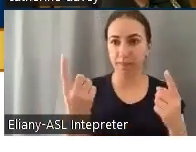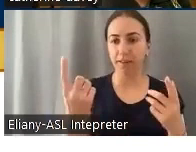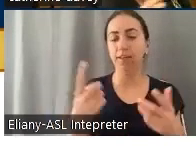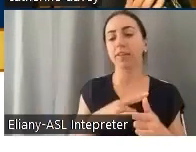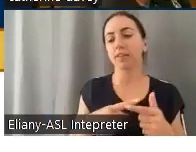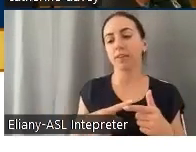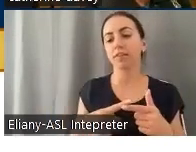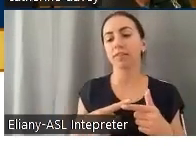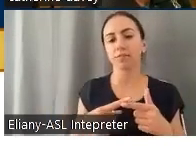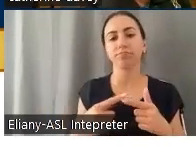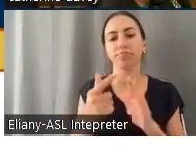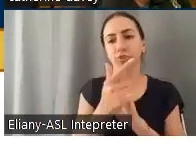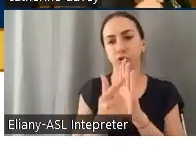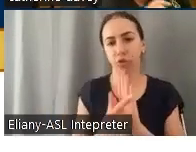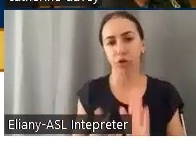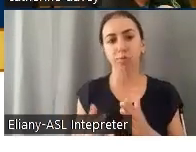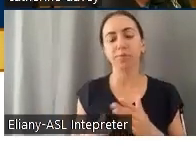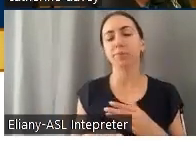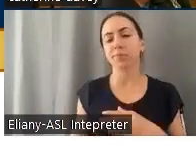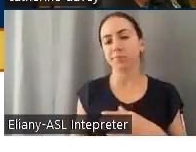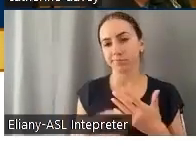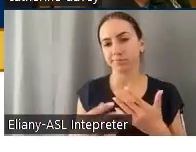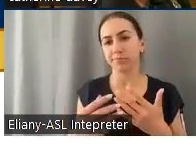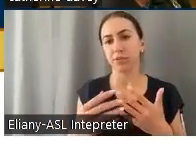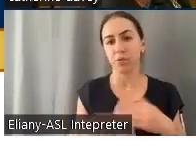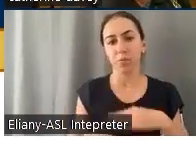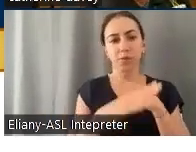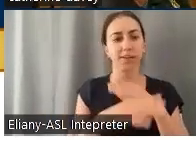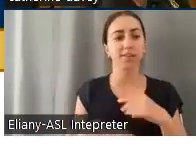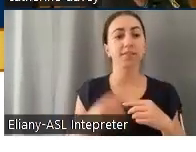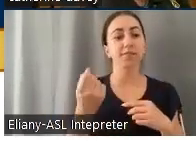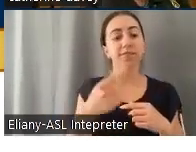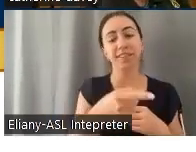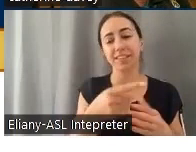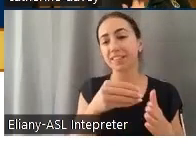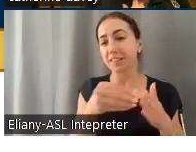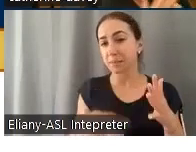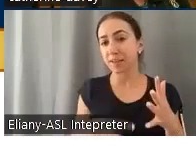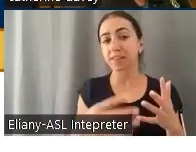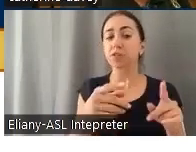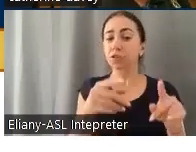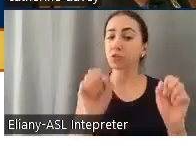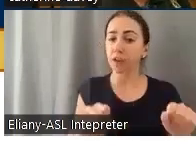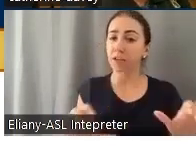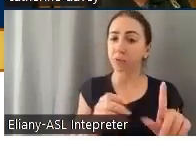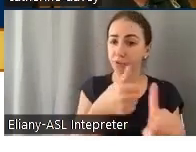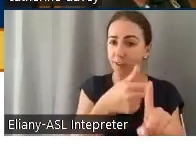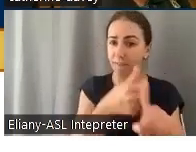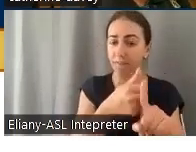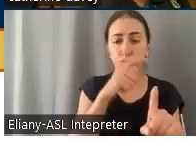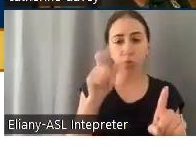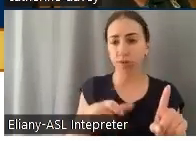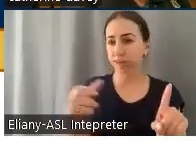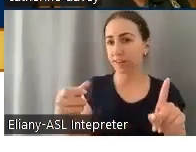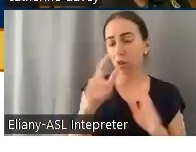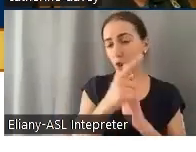haciendo algo, em, el abogado lo protege. La abogacía tutelar pues, es